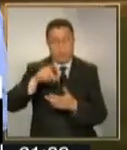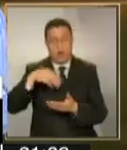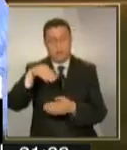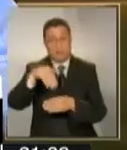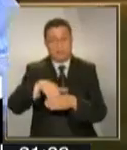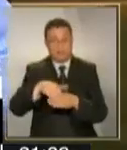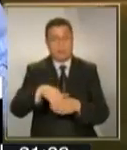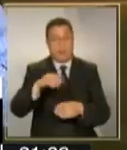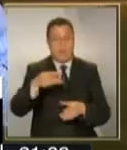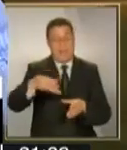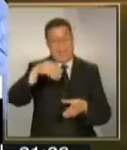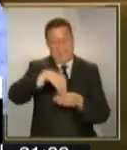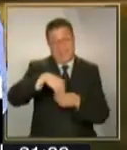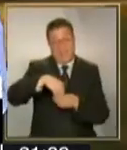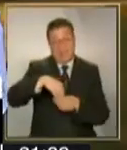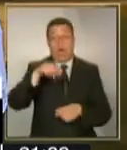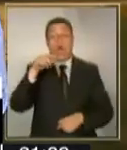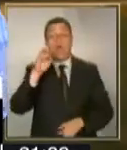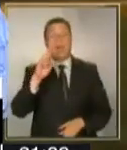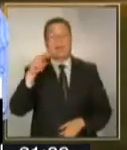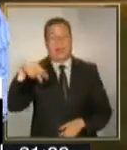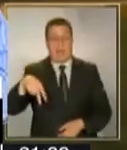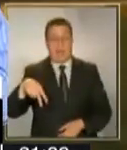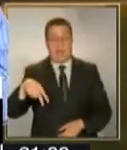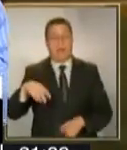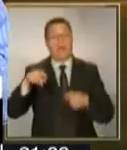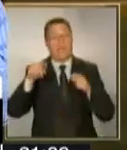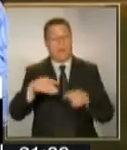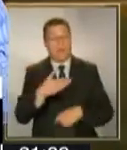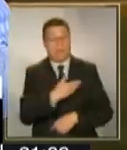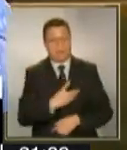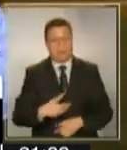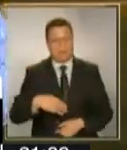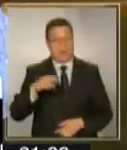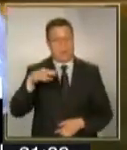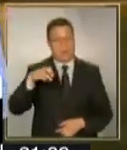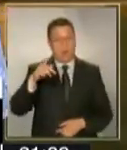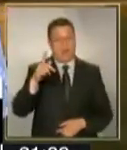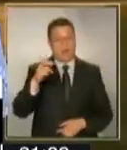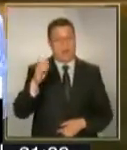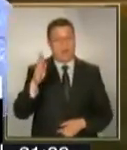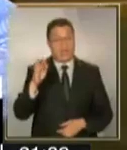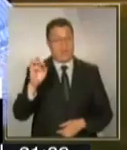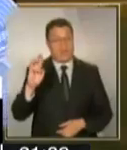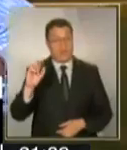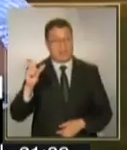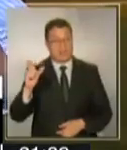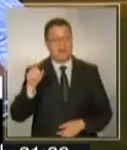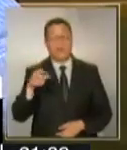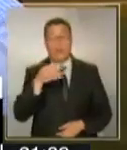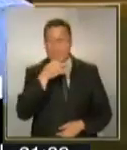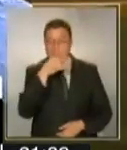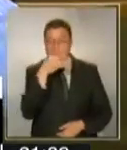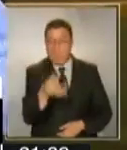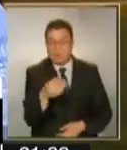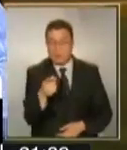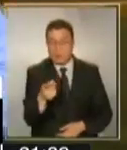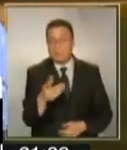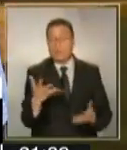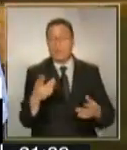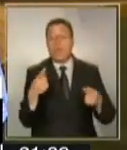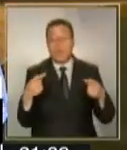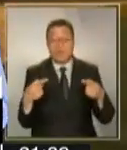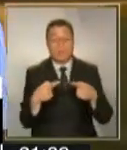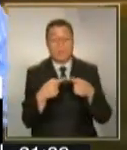Renovación Nacional. Lo que el presidente Monquever, creo yo, con un estupendo liderazgo, señaló es que una disputa